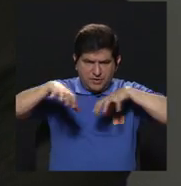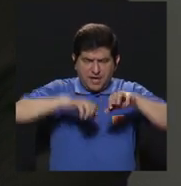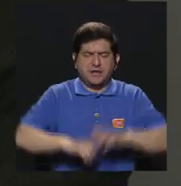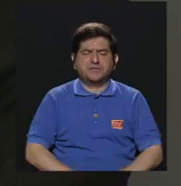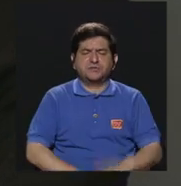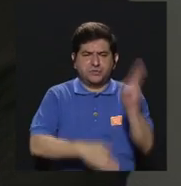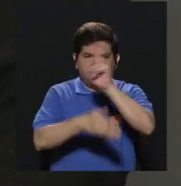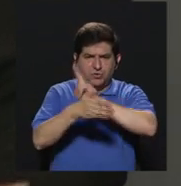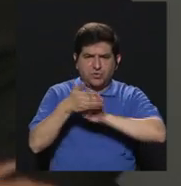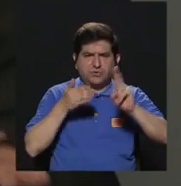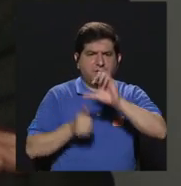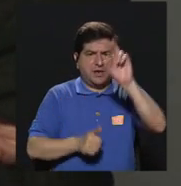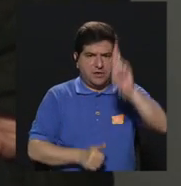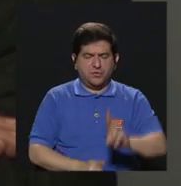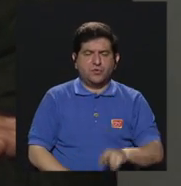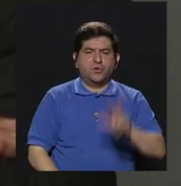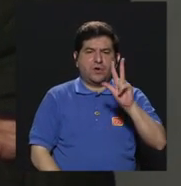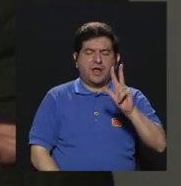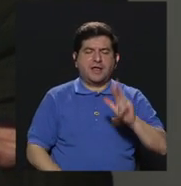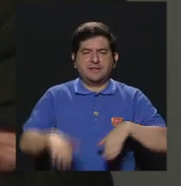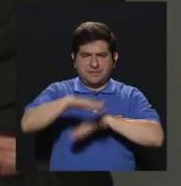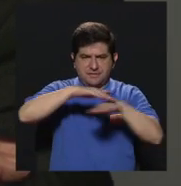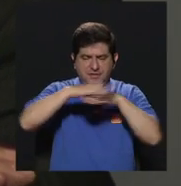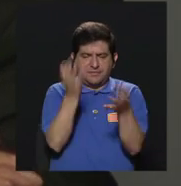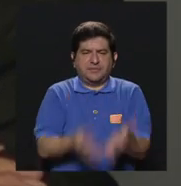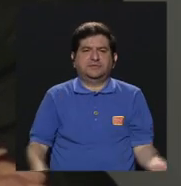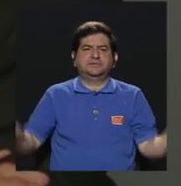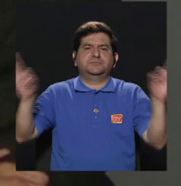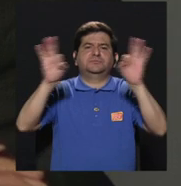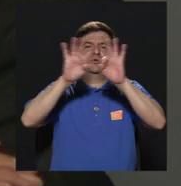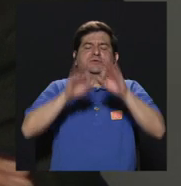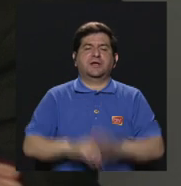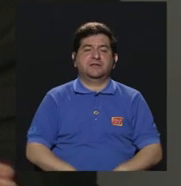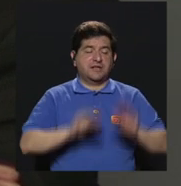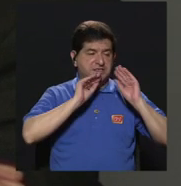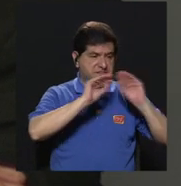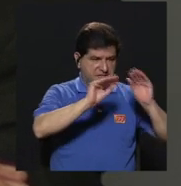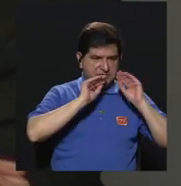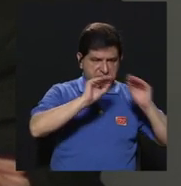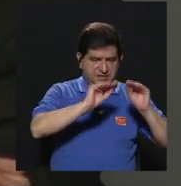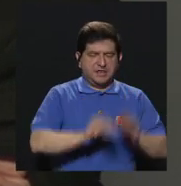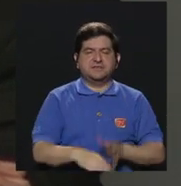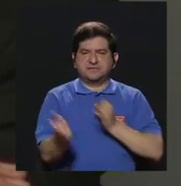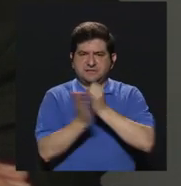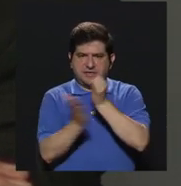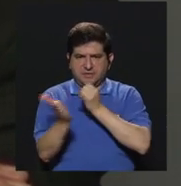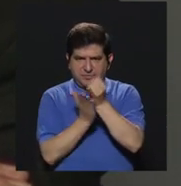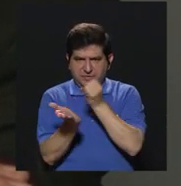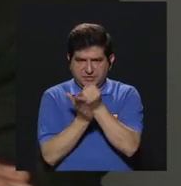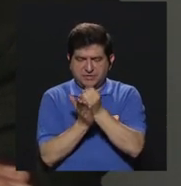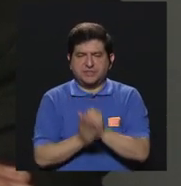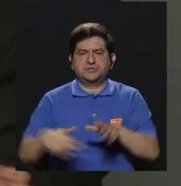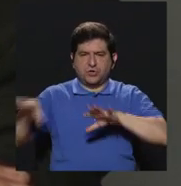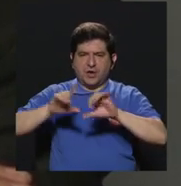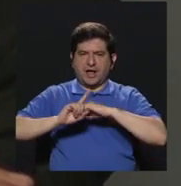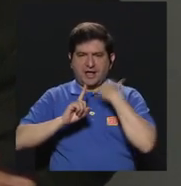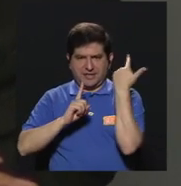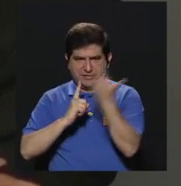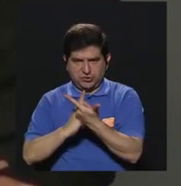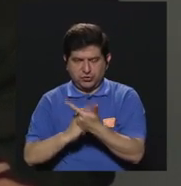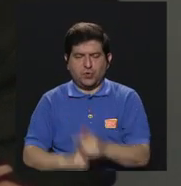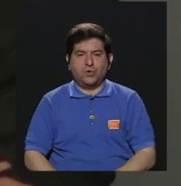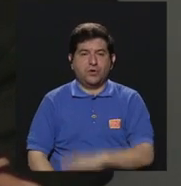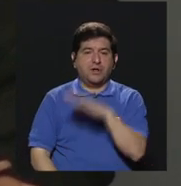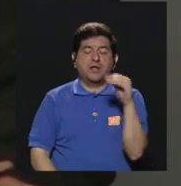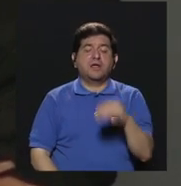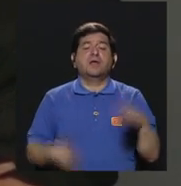en Costa Rica en los tres pilares fundamentales, la docencia, la investigación, la acción social y